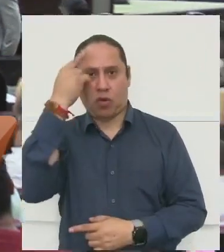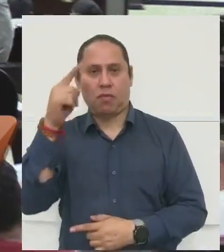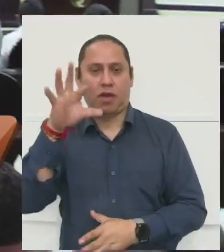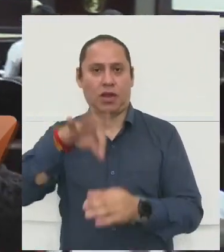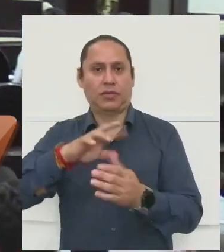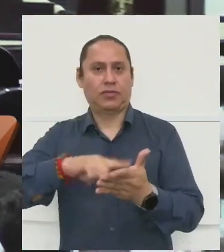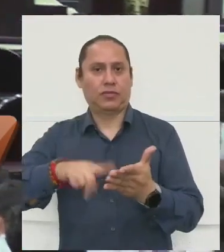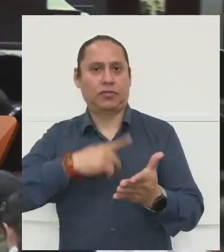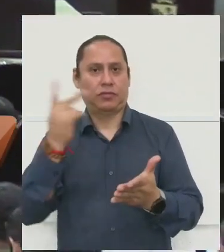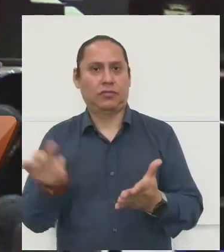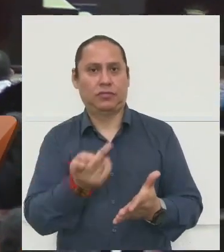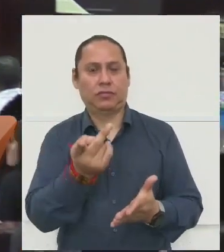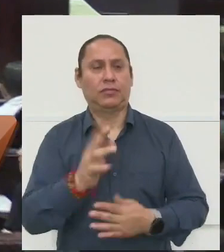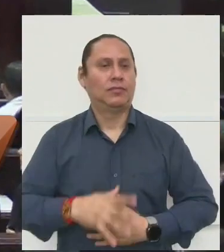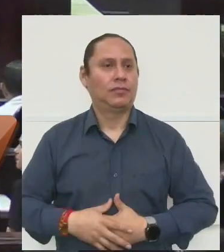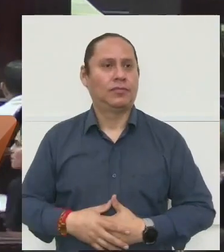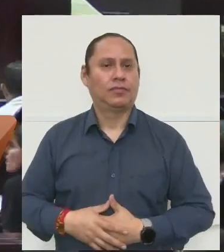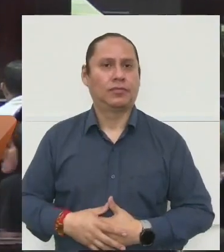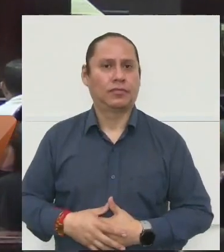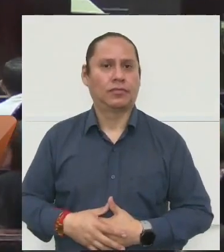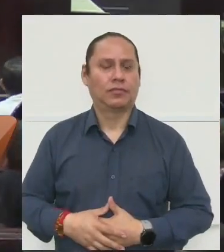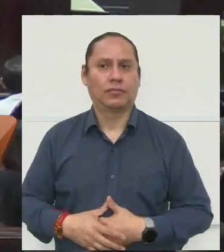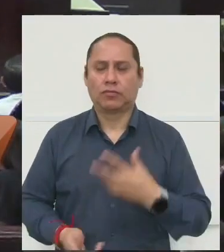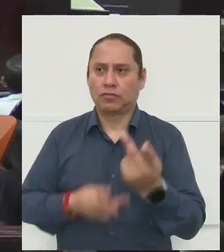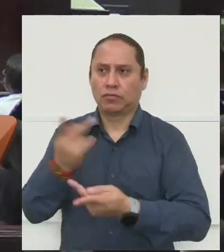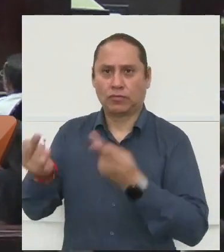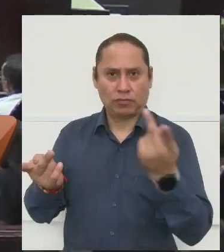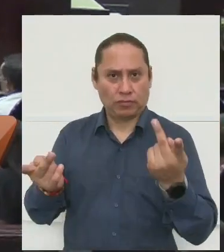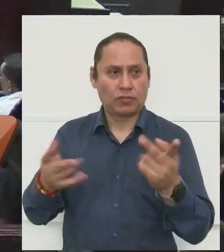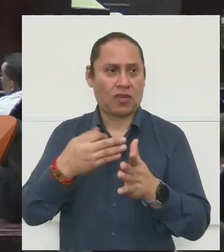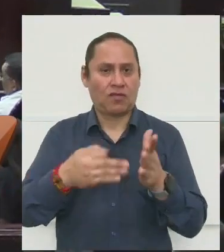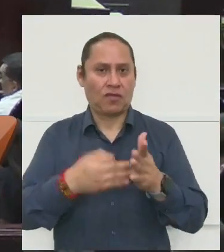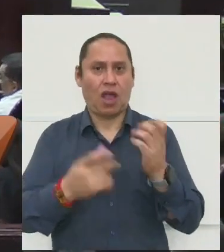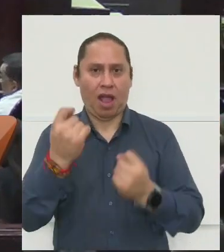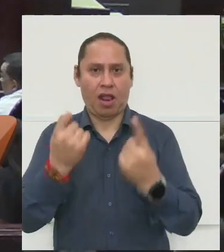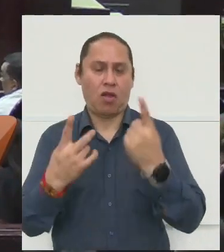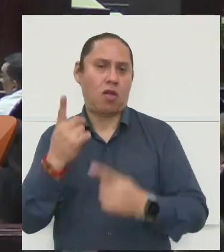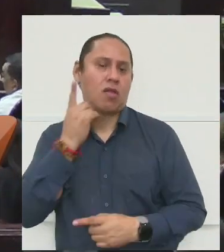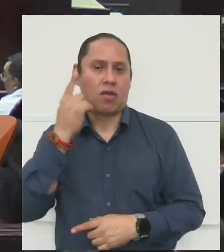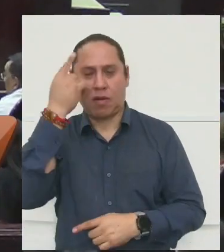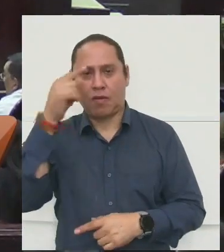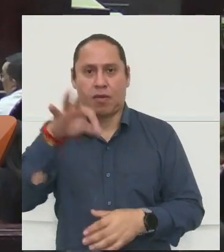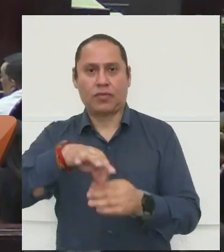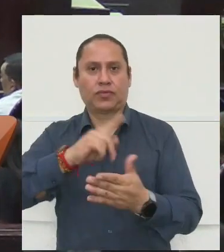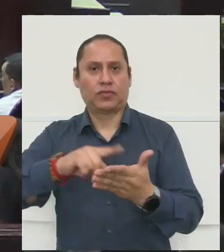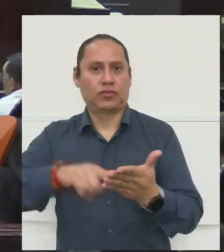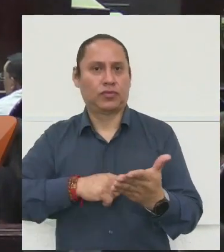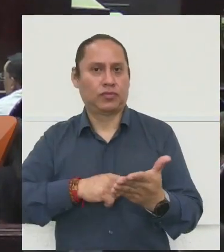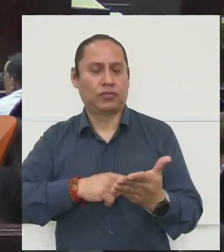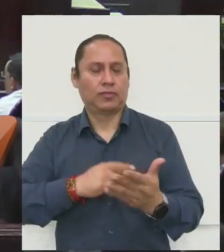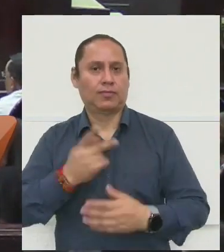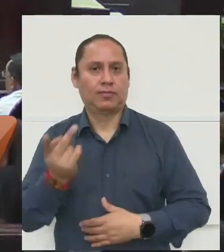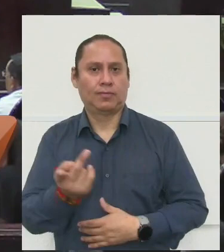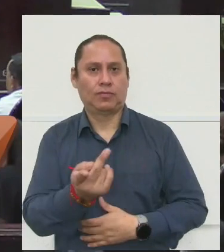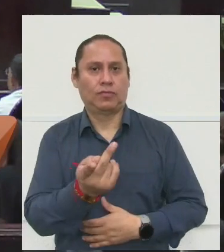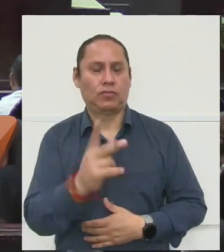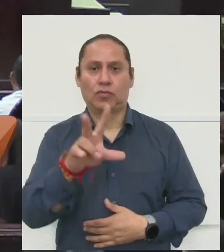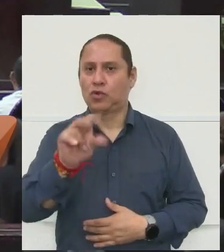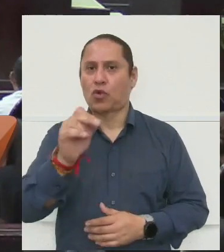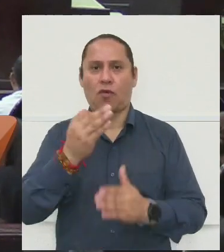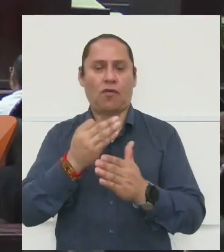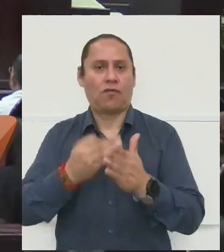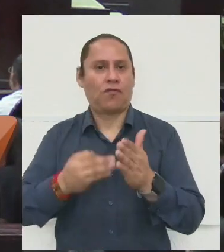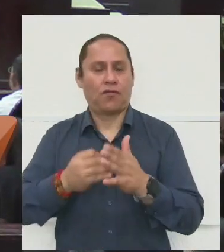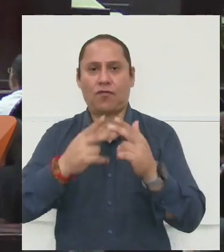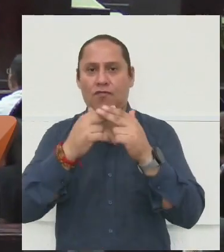por emitir su voto se pregunta a la honorable asamblea si falta algún legislador por emitir su voto no